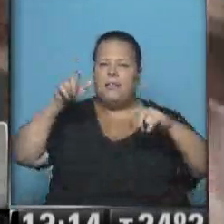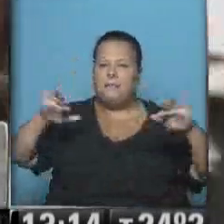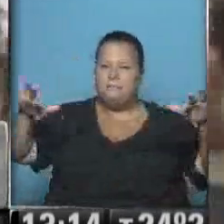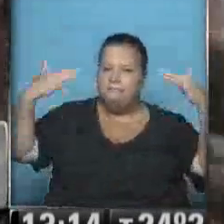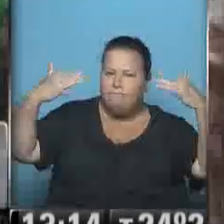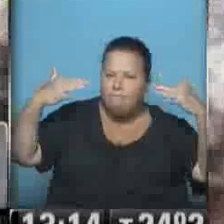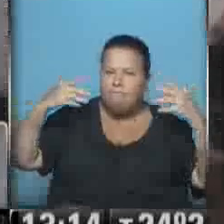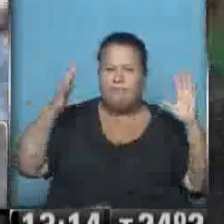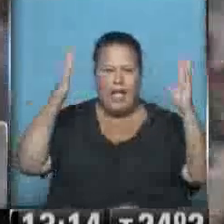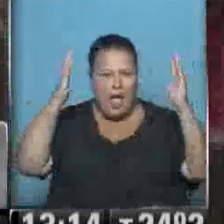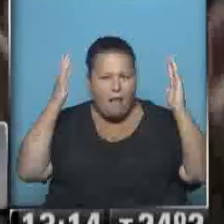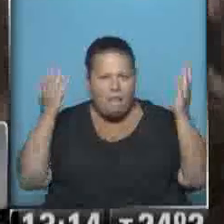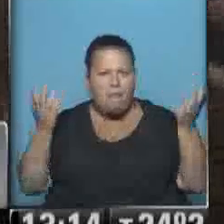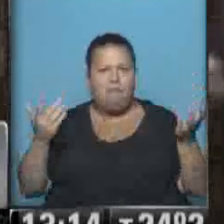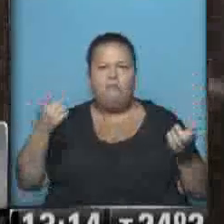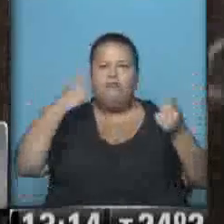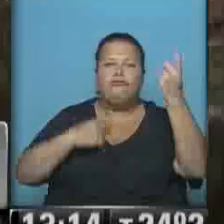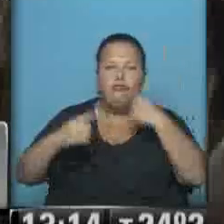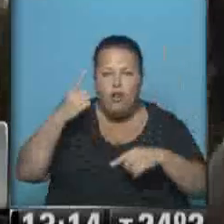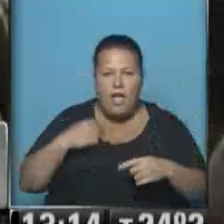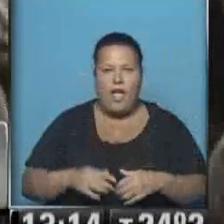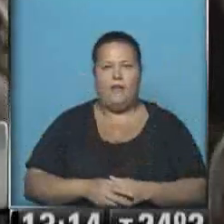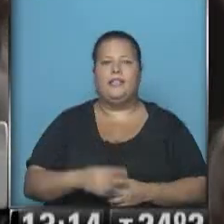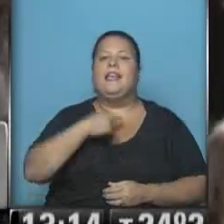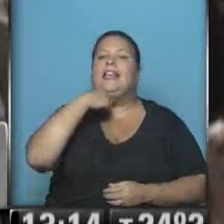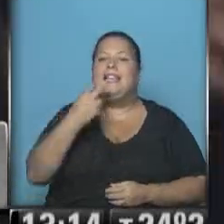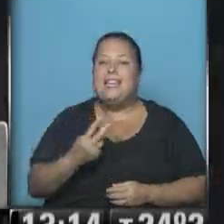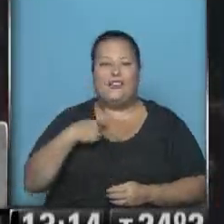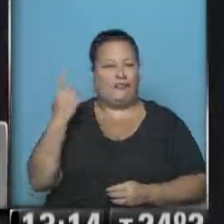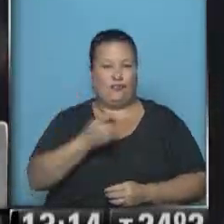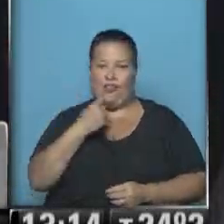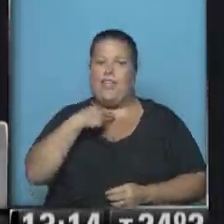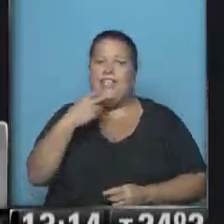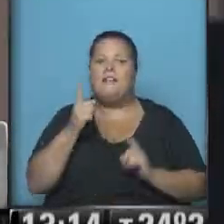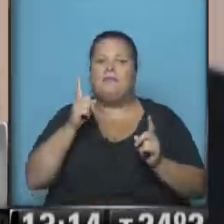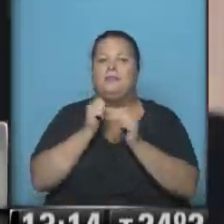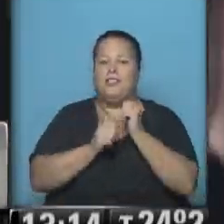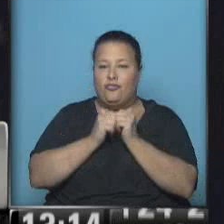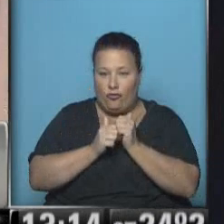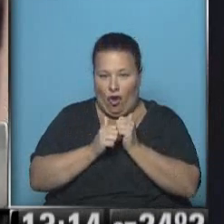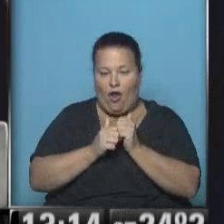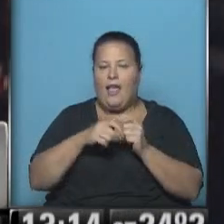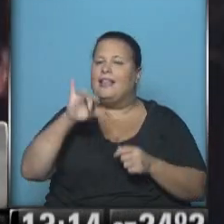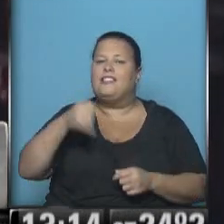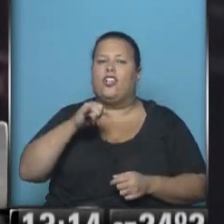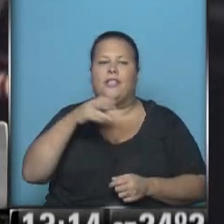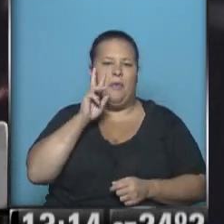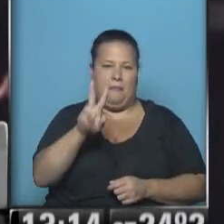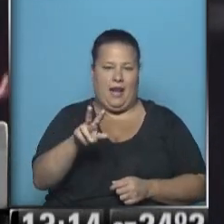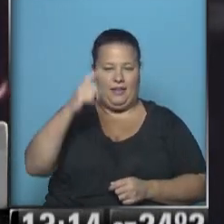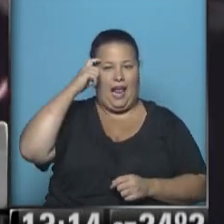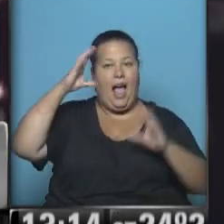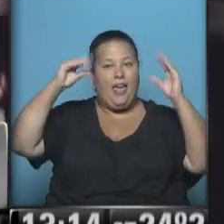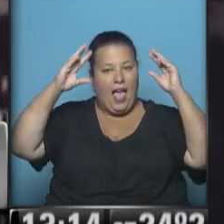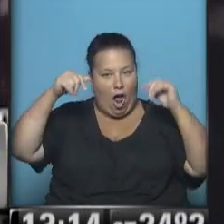miraba aplaudían y lloraban todos hijos de una misma historia es una cita imperdible esto es a las